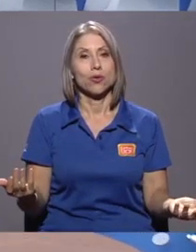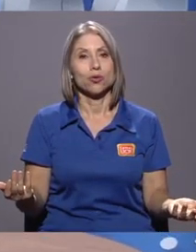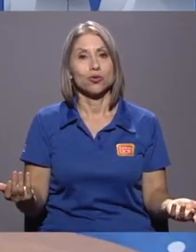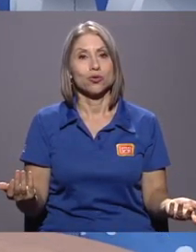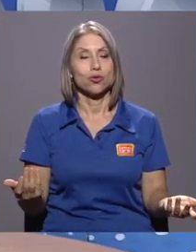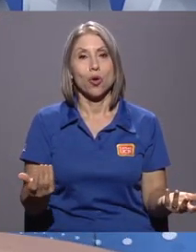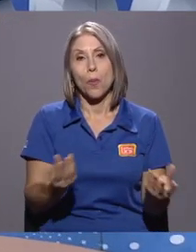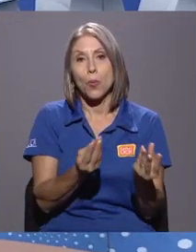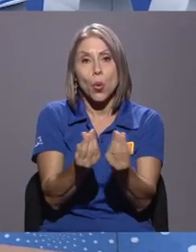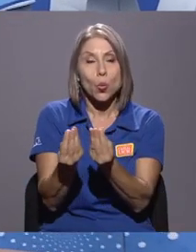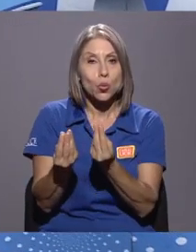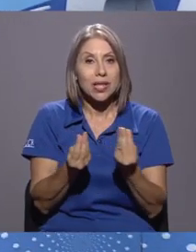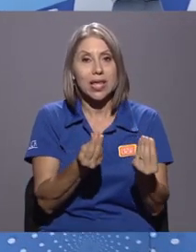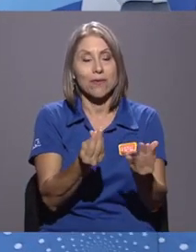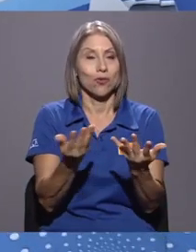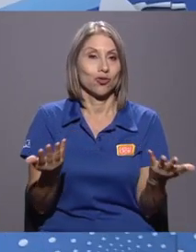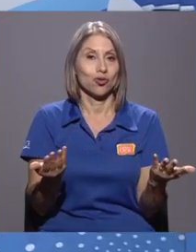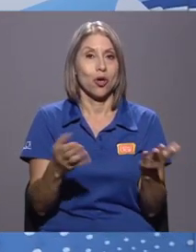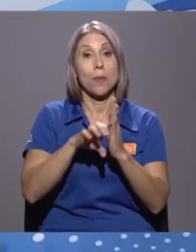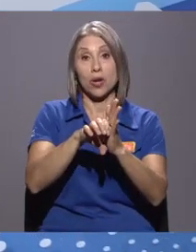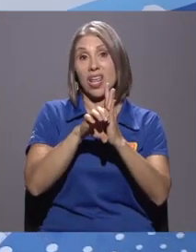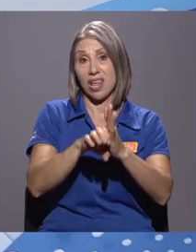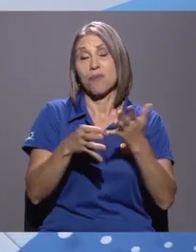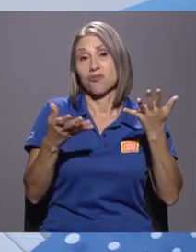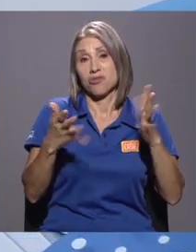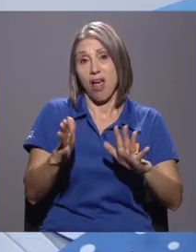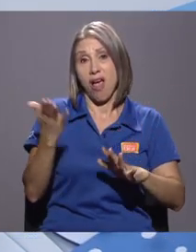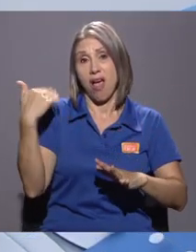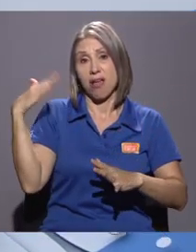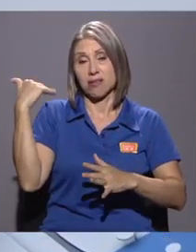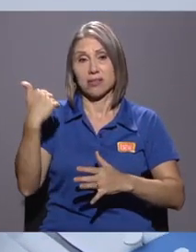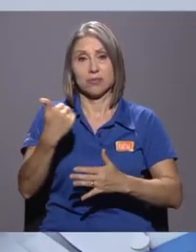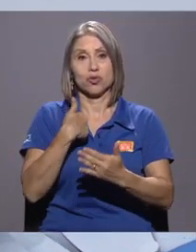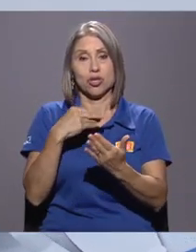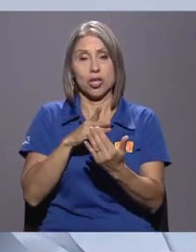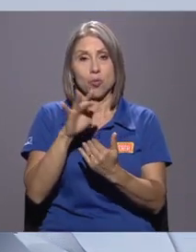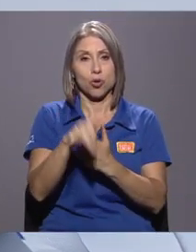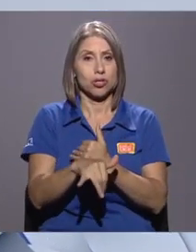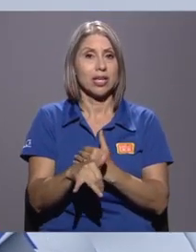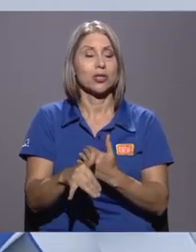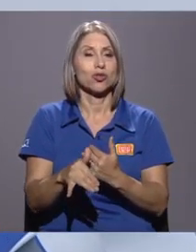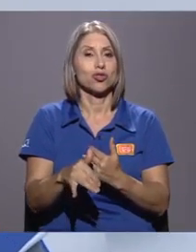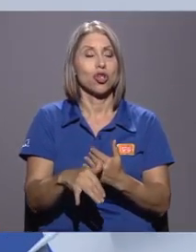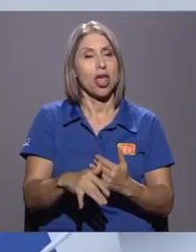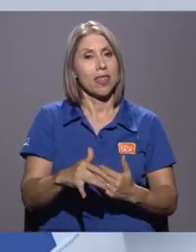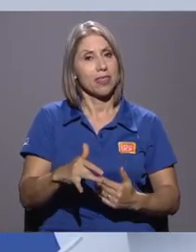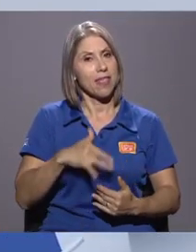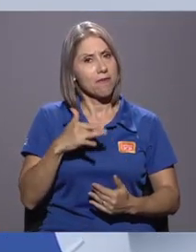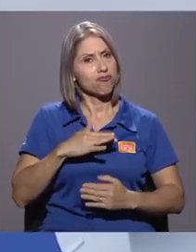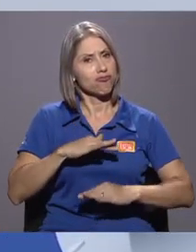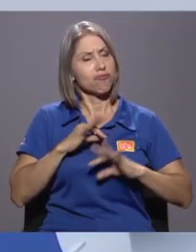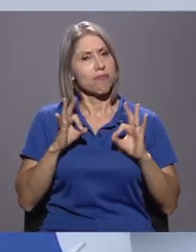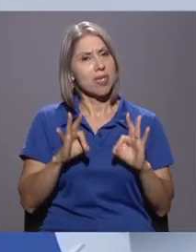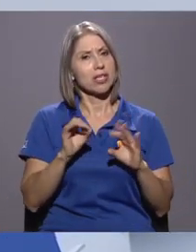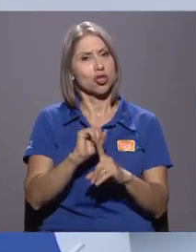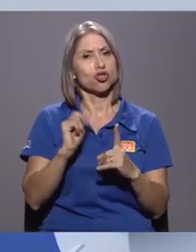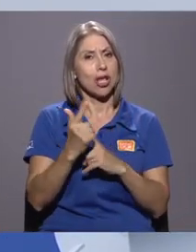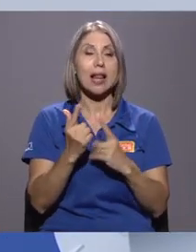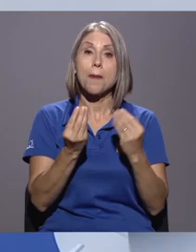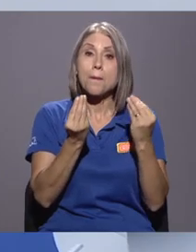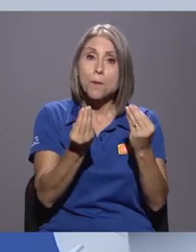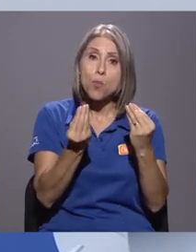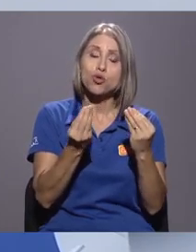productivos por ejemplo hemos tenido proyectos de de bien social muchas ongs por